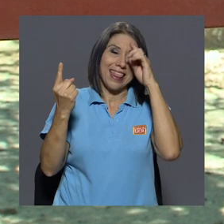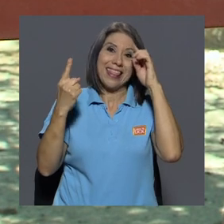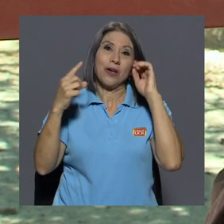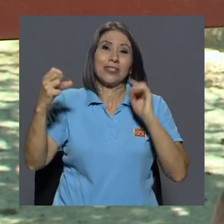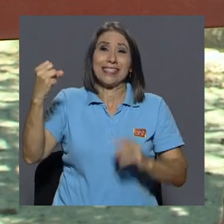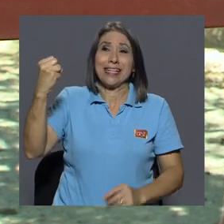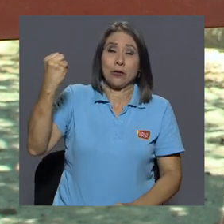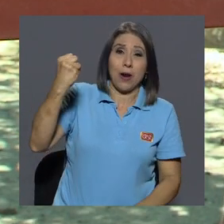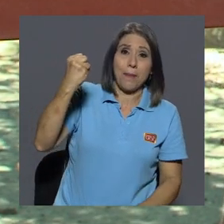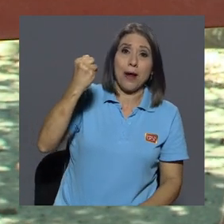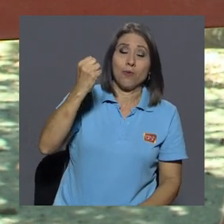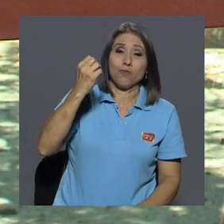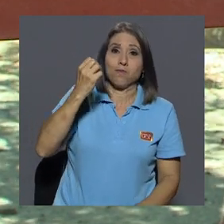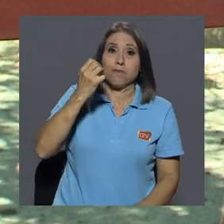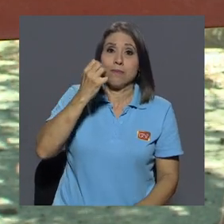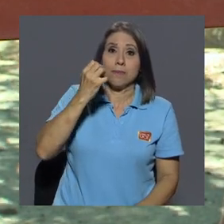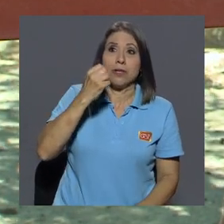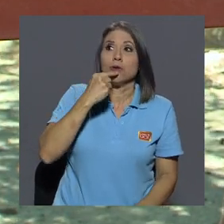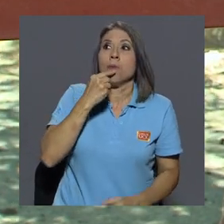yo que me ahogaba.